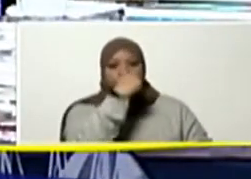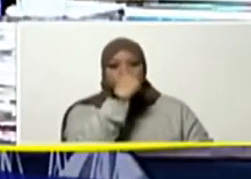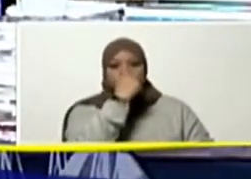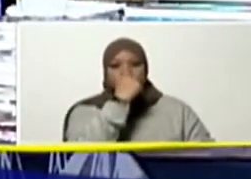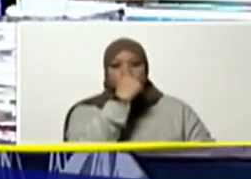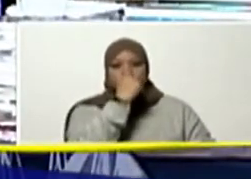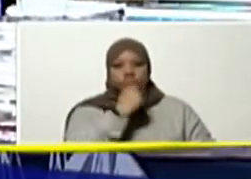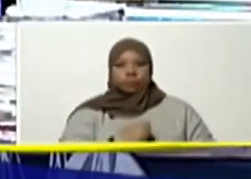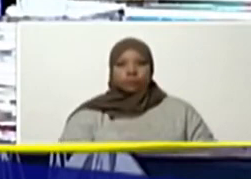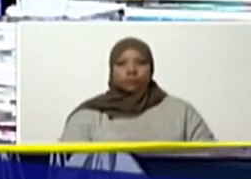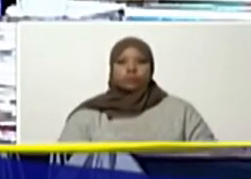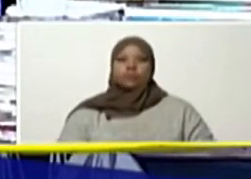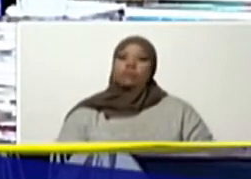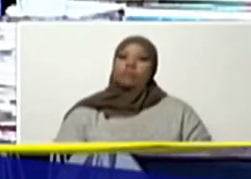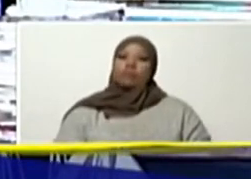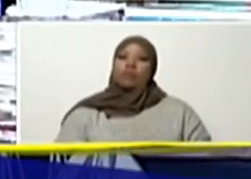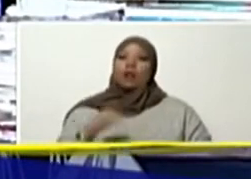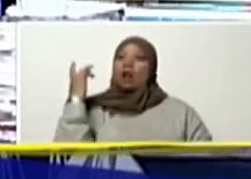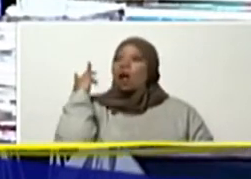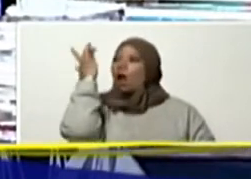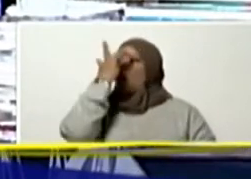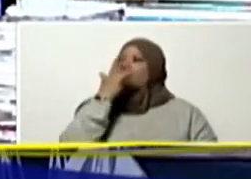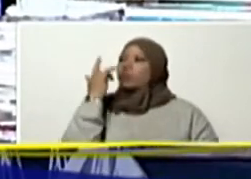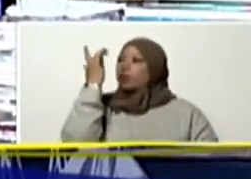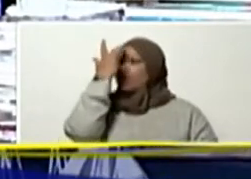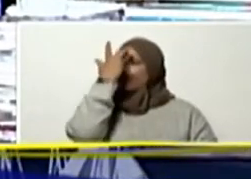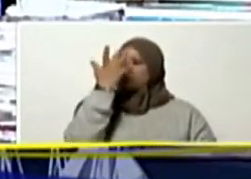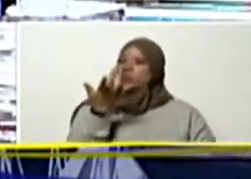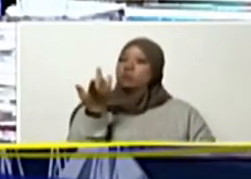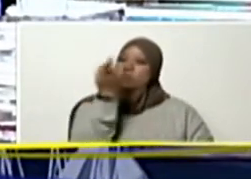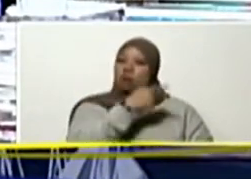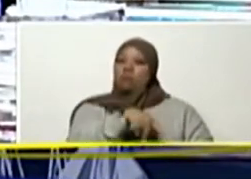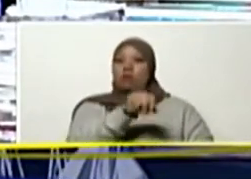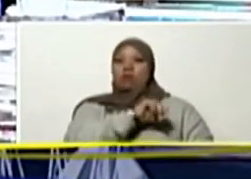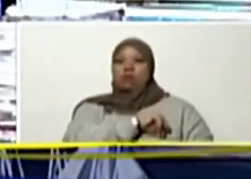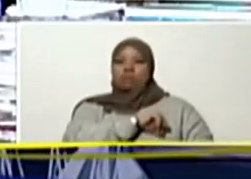Editoriales de África, España,